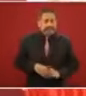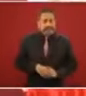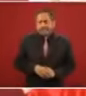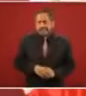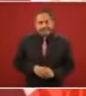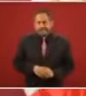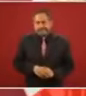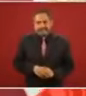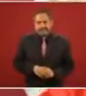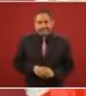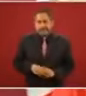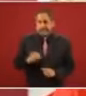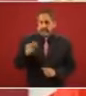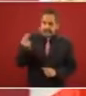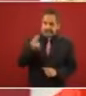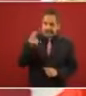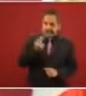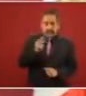Tenemos que